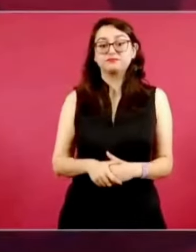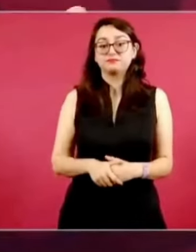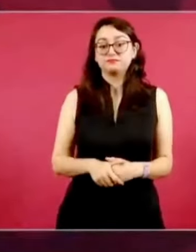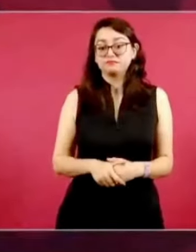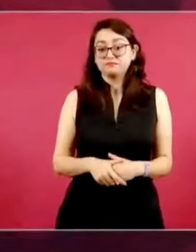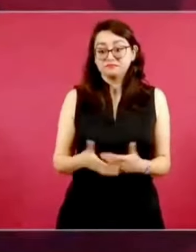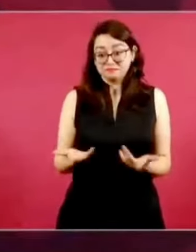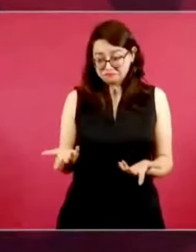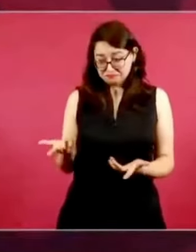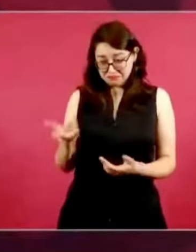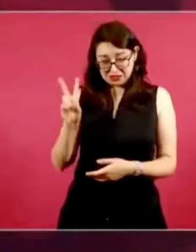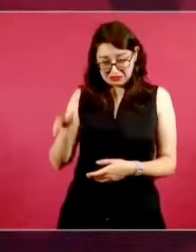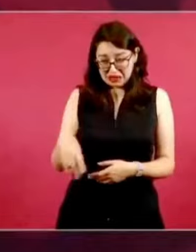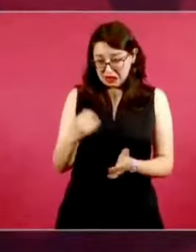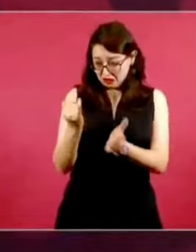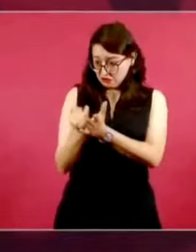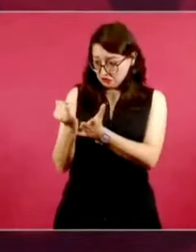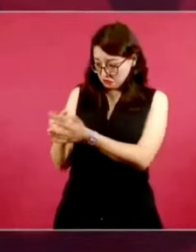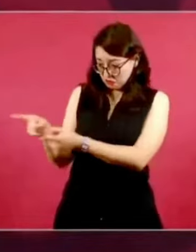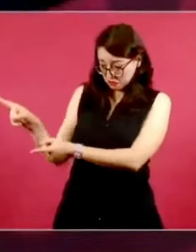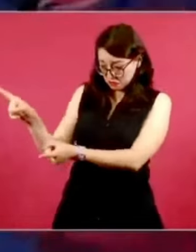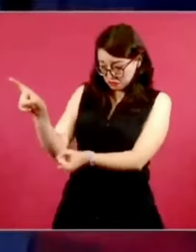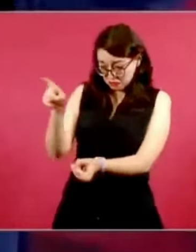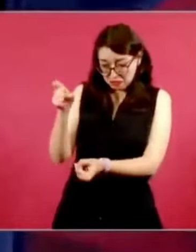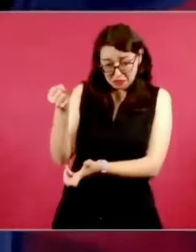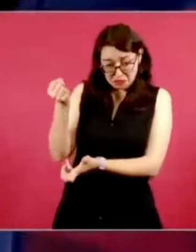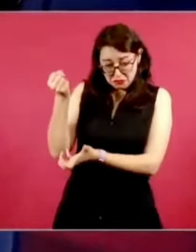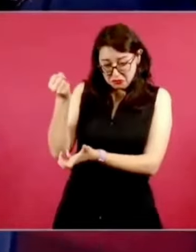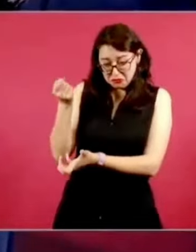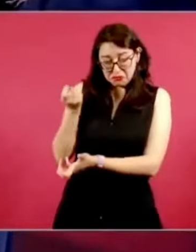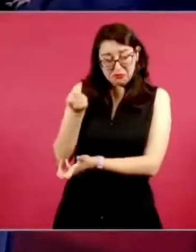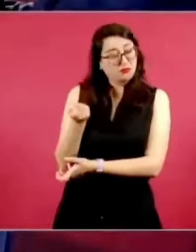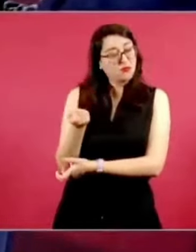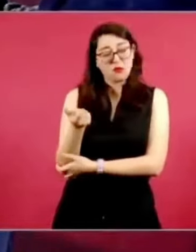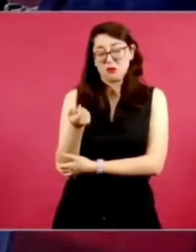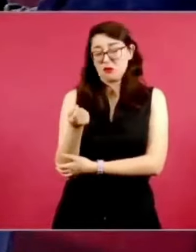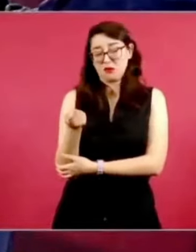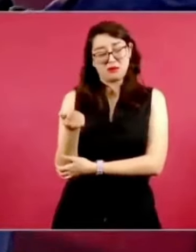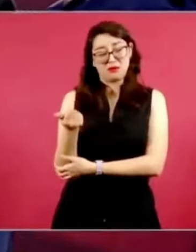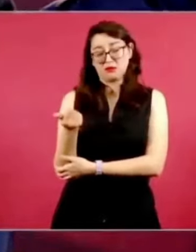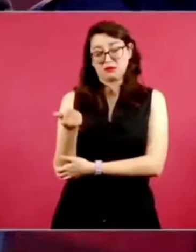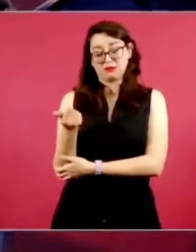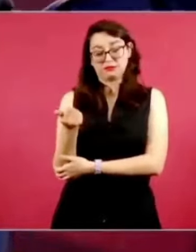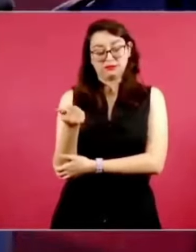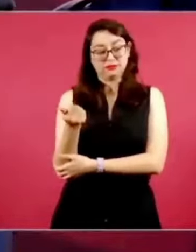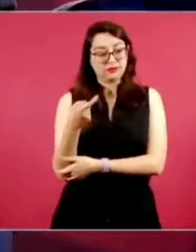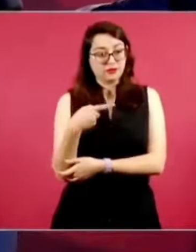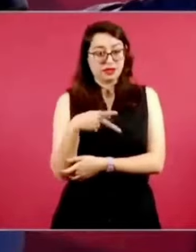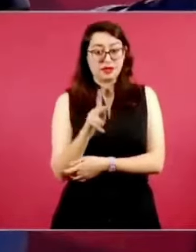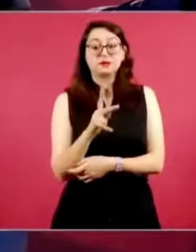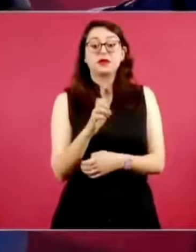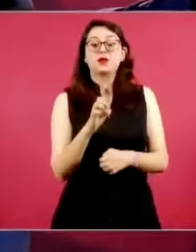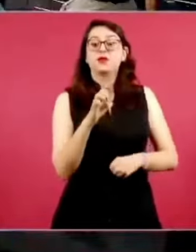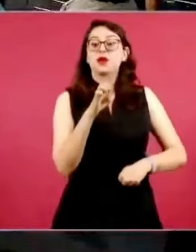muy poco en cambio los de arriba imagínense